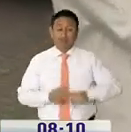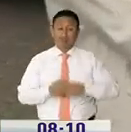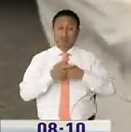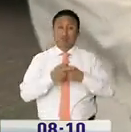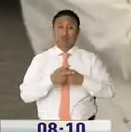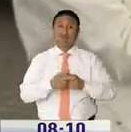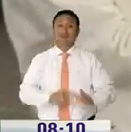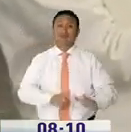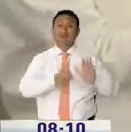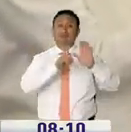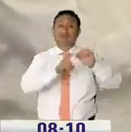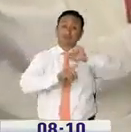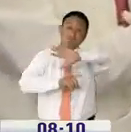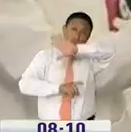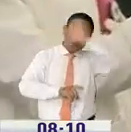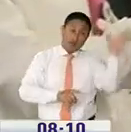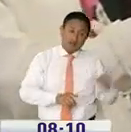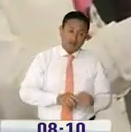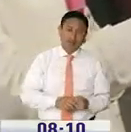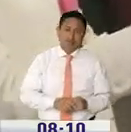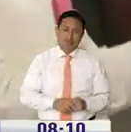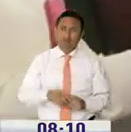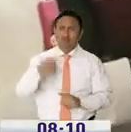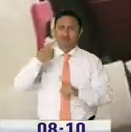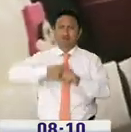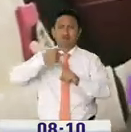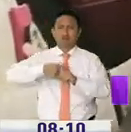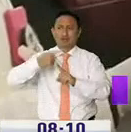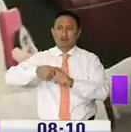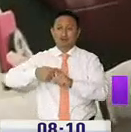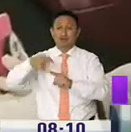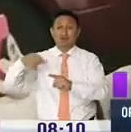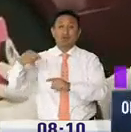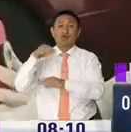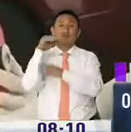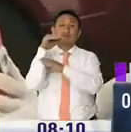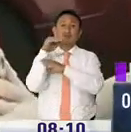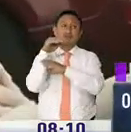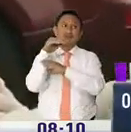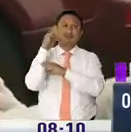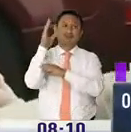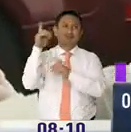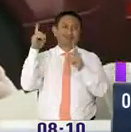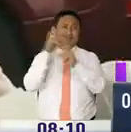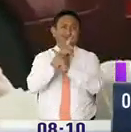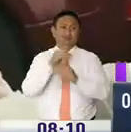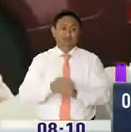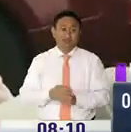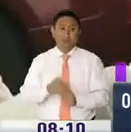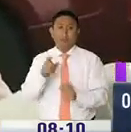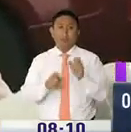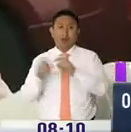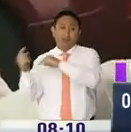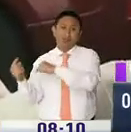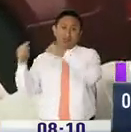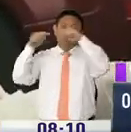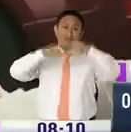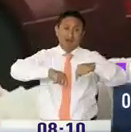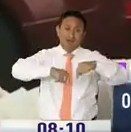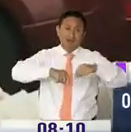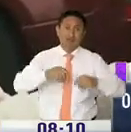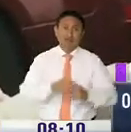desde las 6 de la mañana. Es uno de los mercados, al igual que San Roque, de los más complicados, donde muchas personas vienen, como